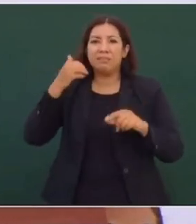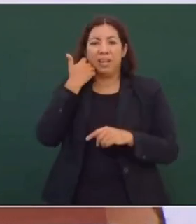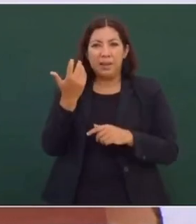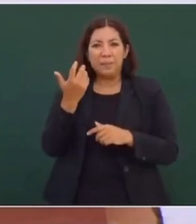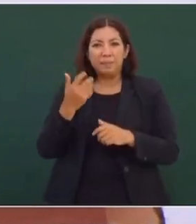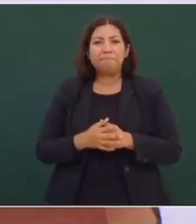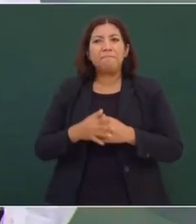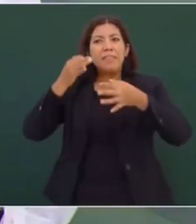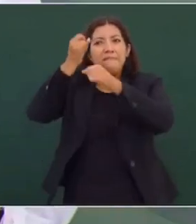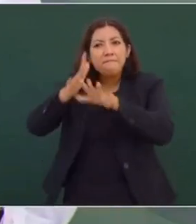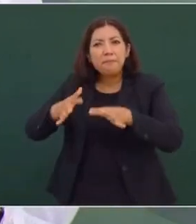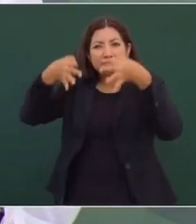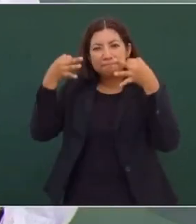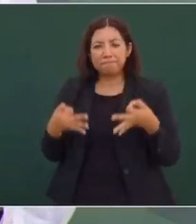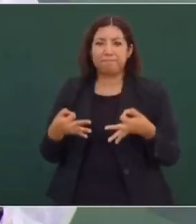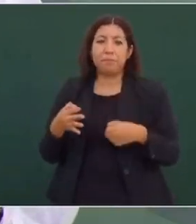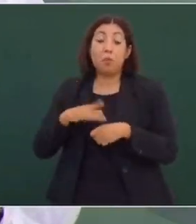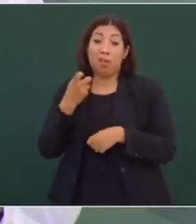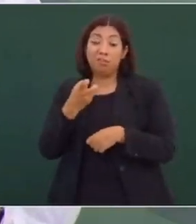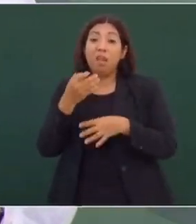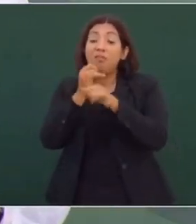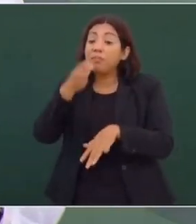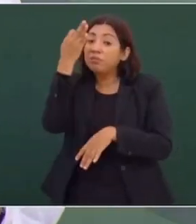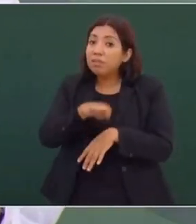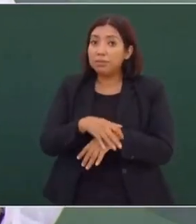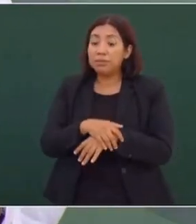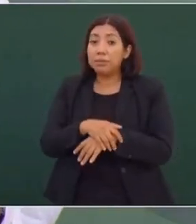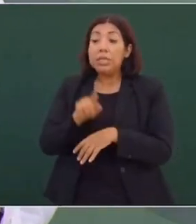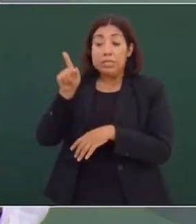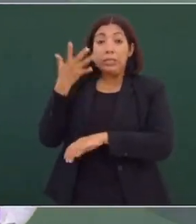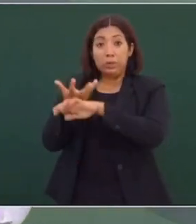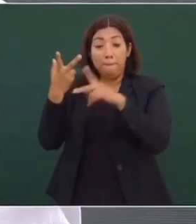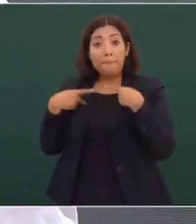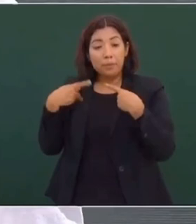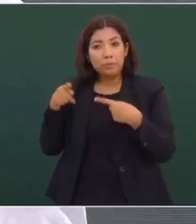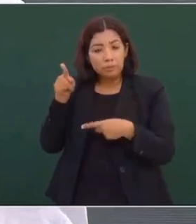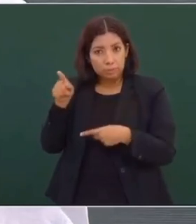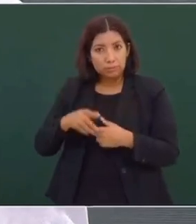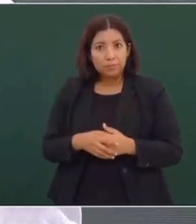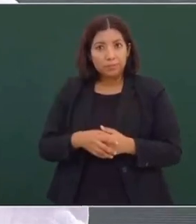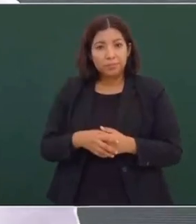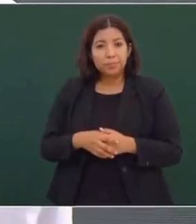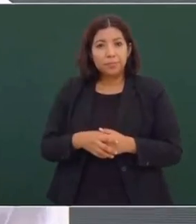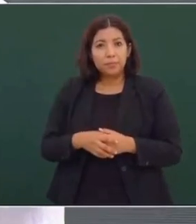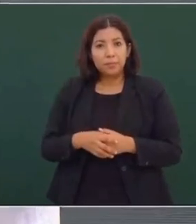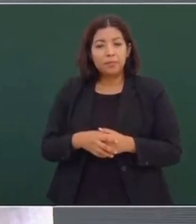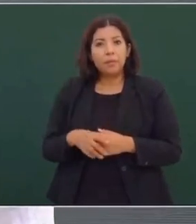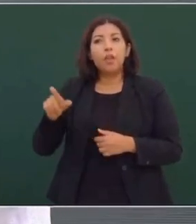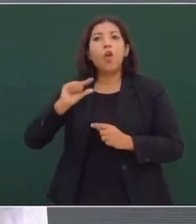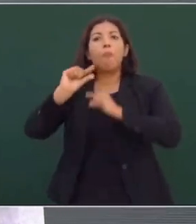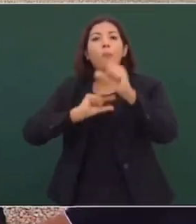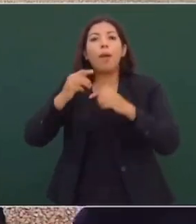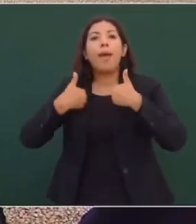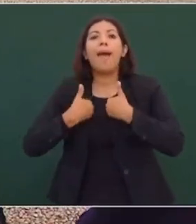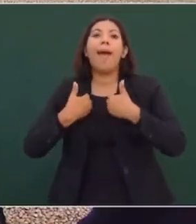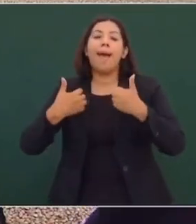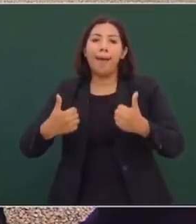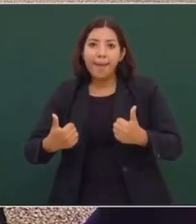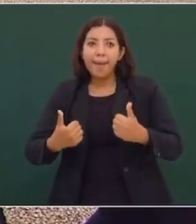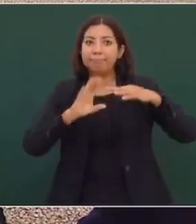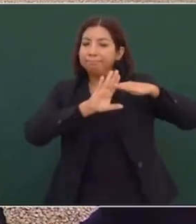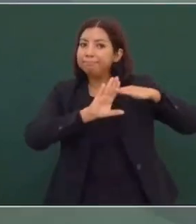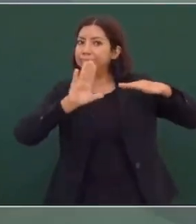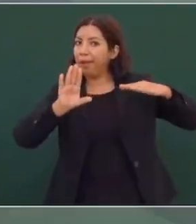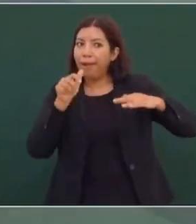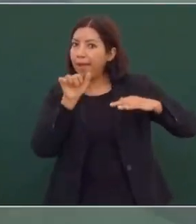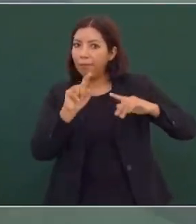negra de desinformación, de manipulación, y muchos ciudadanos estadounidenses ya están viendo las cosas de otra manera.